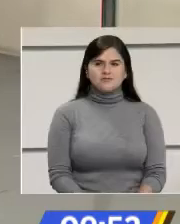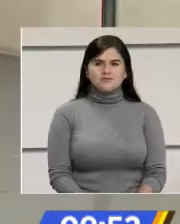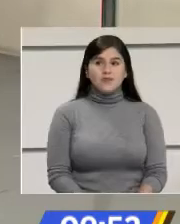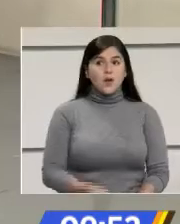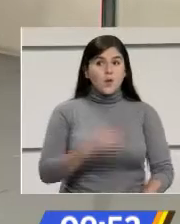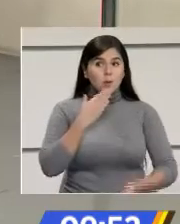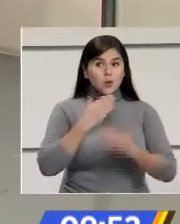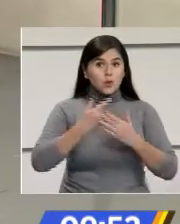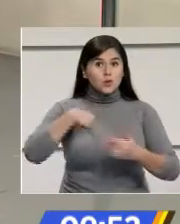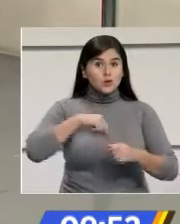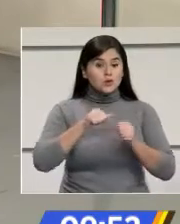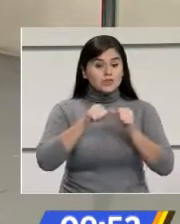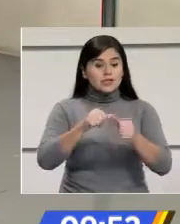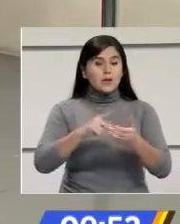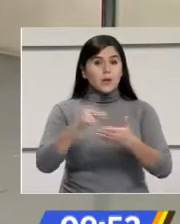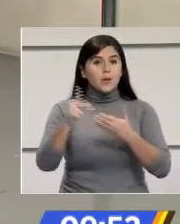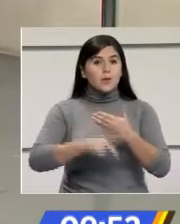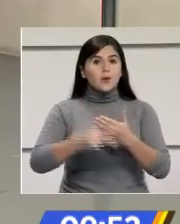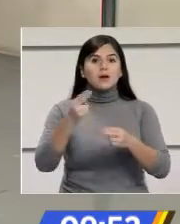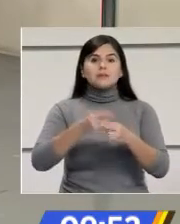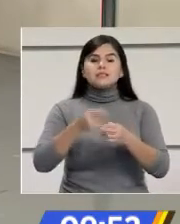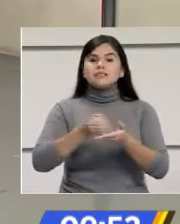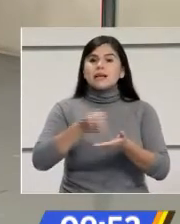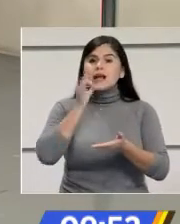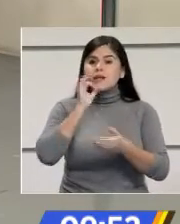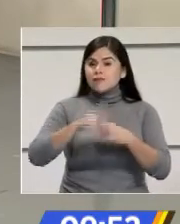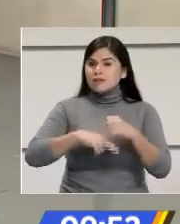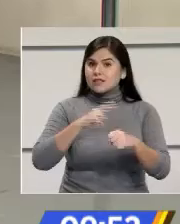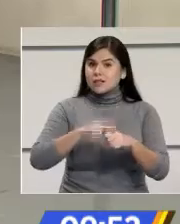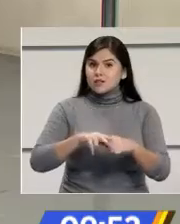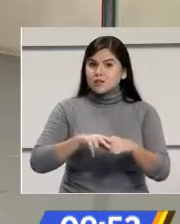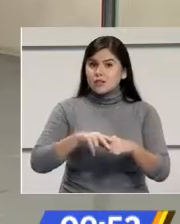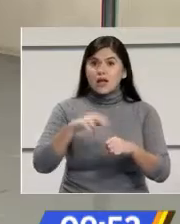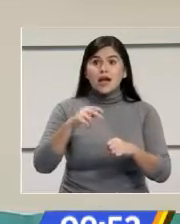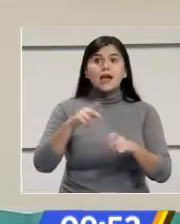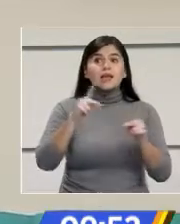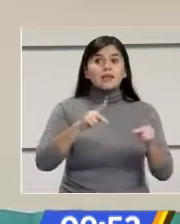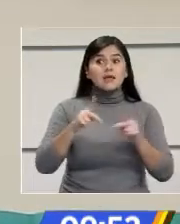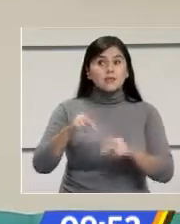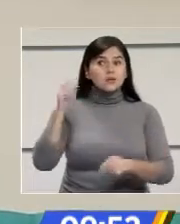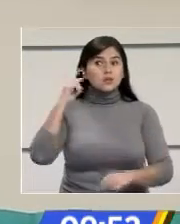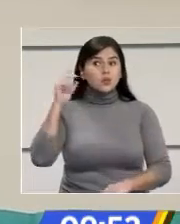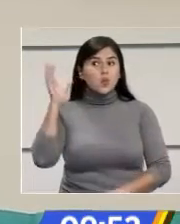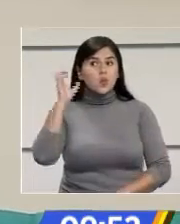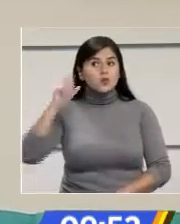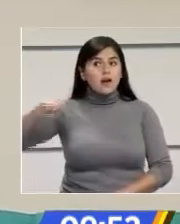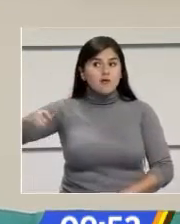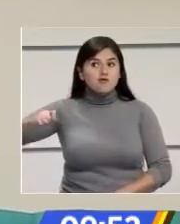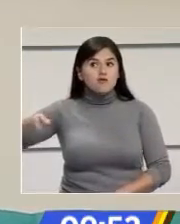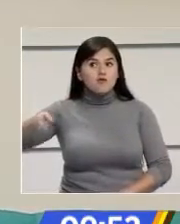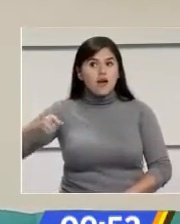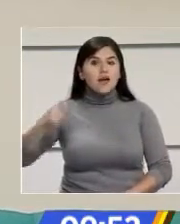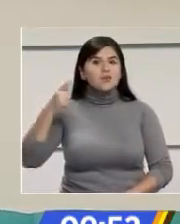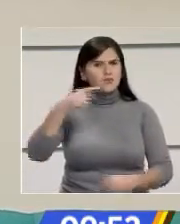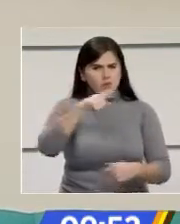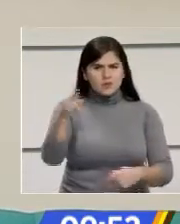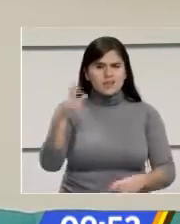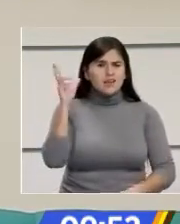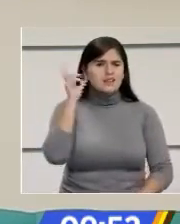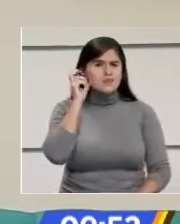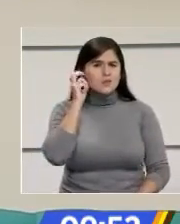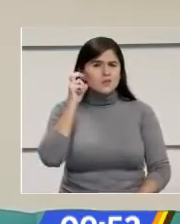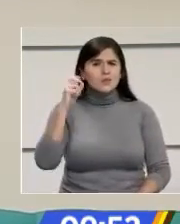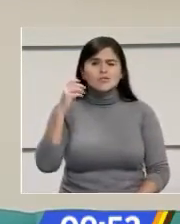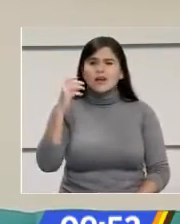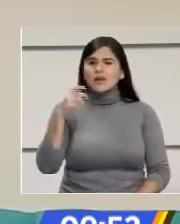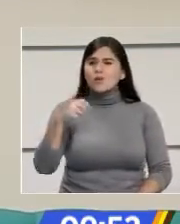este Café Nacional y para las personas que están a través de la 101.5 FM, ustedes escucharon música hermosa y demás,